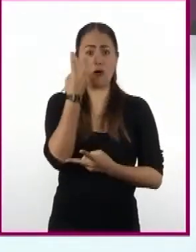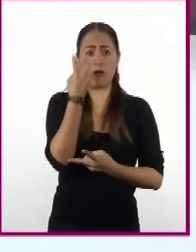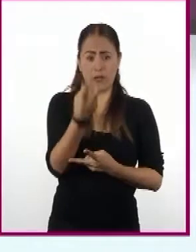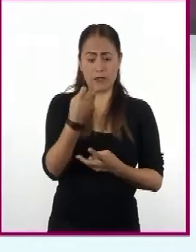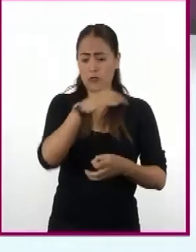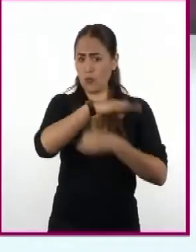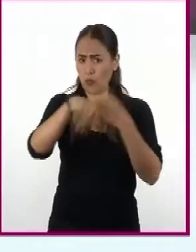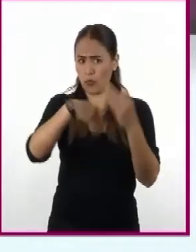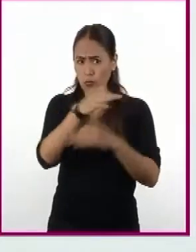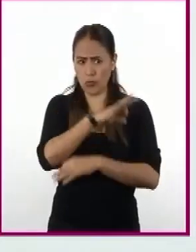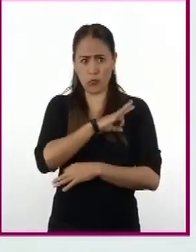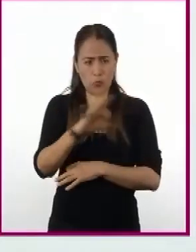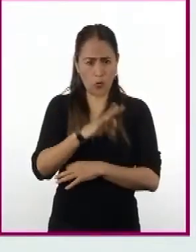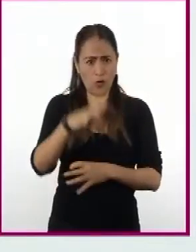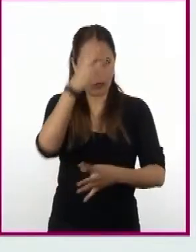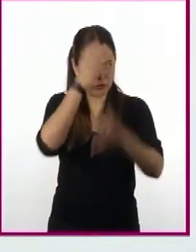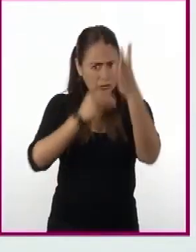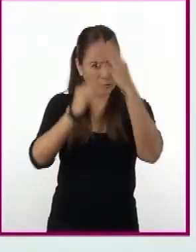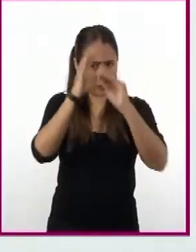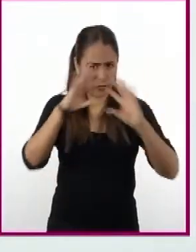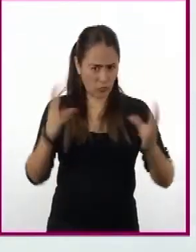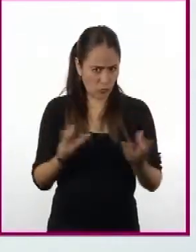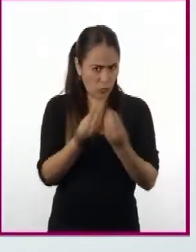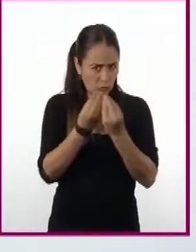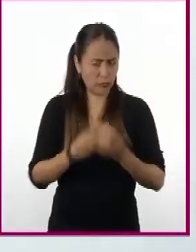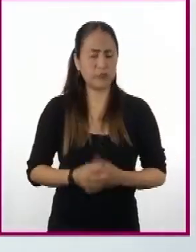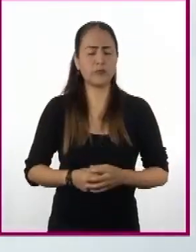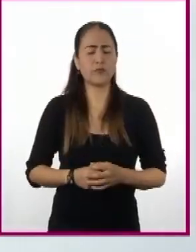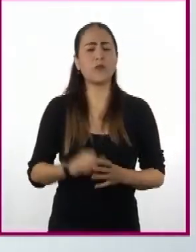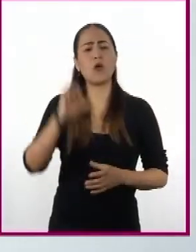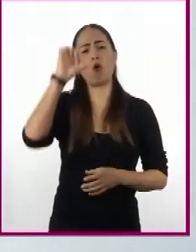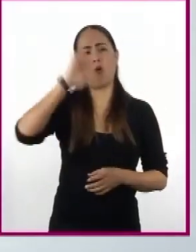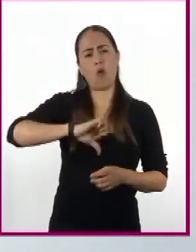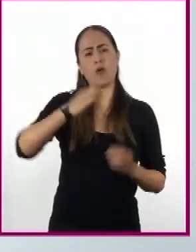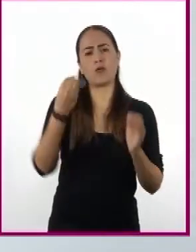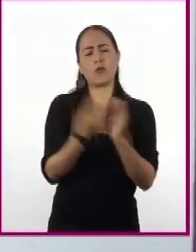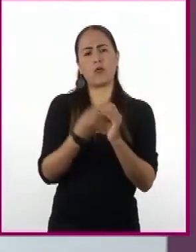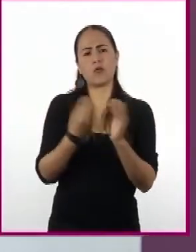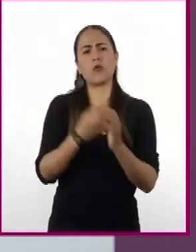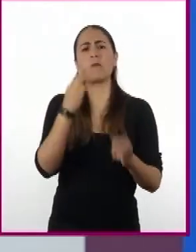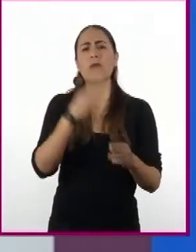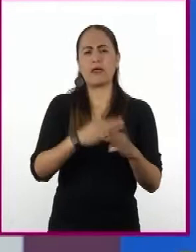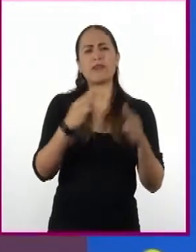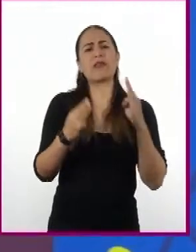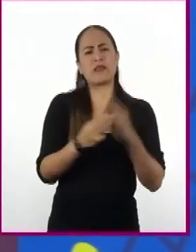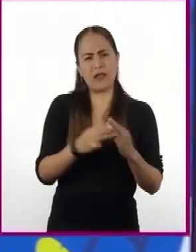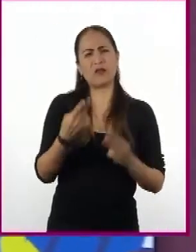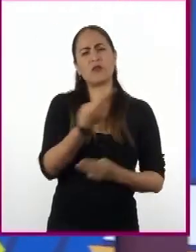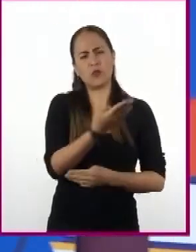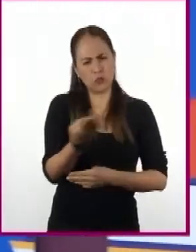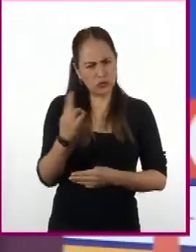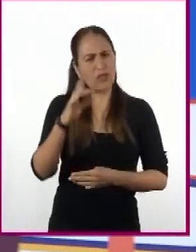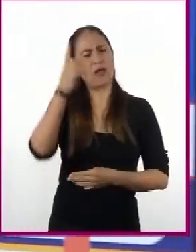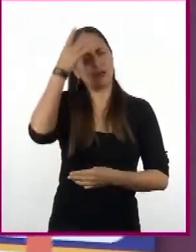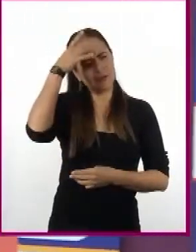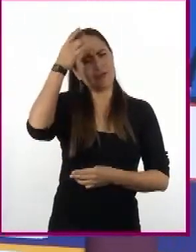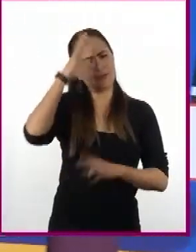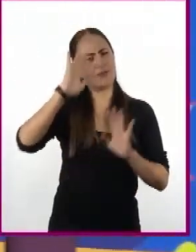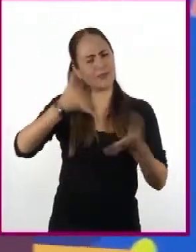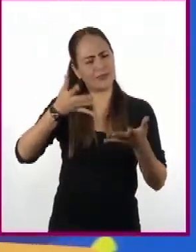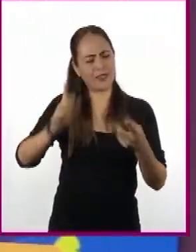entre todos. Para esta sesión, los materiales que vamos a necesitar ya los conocen muy bien, y estos